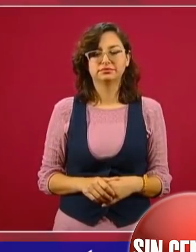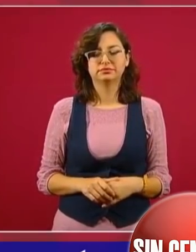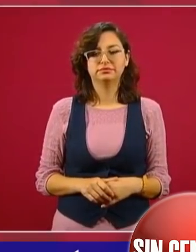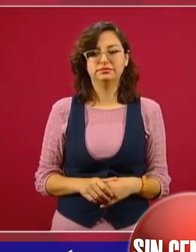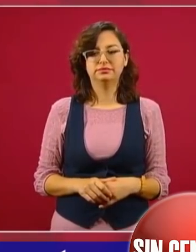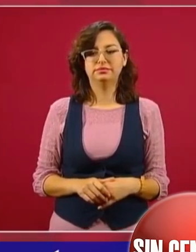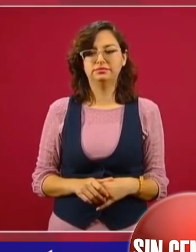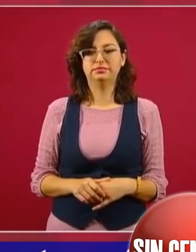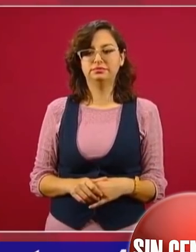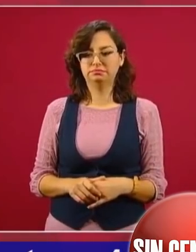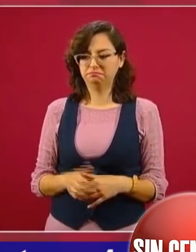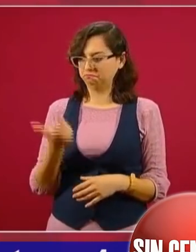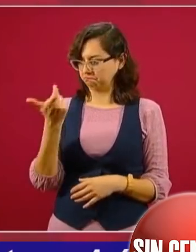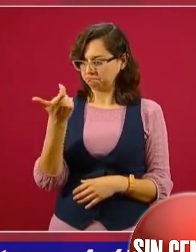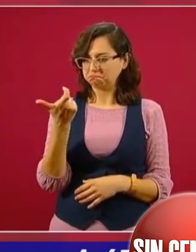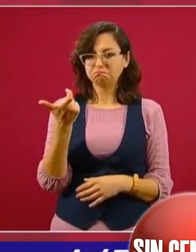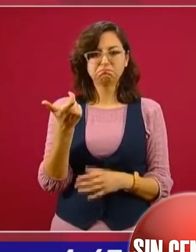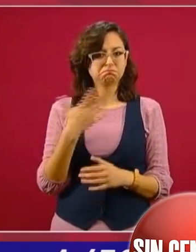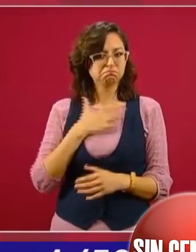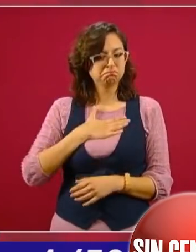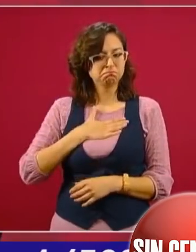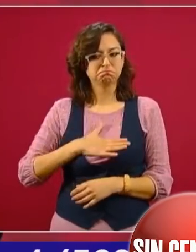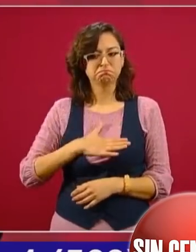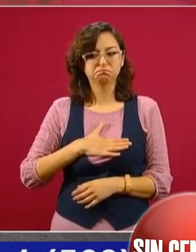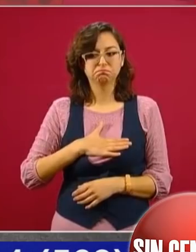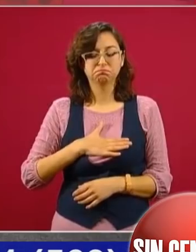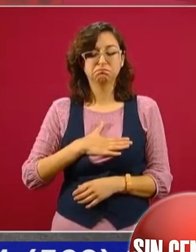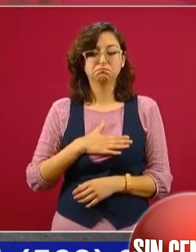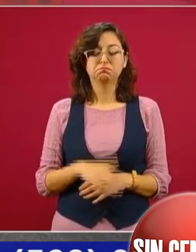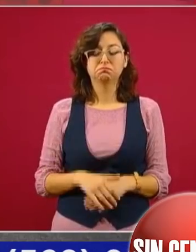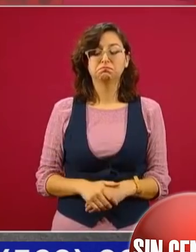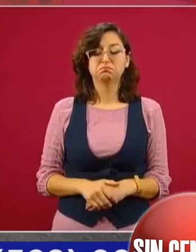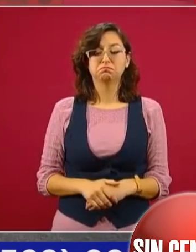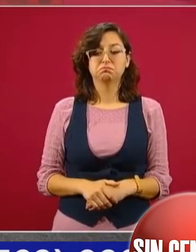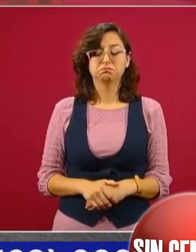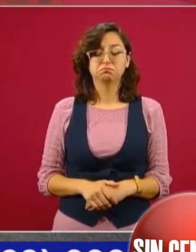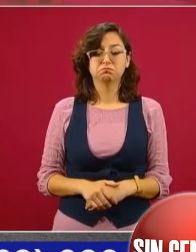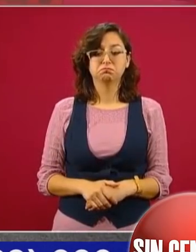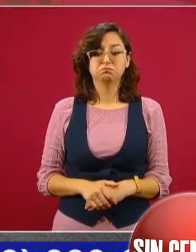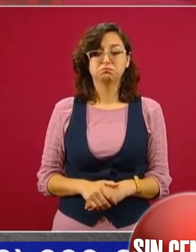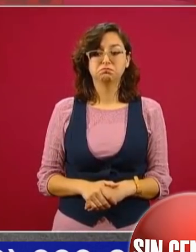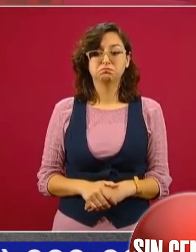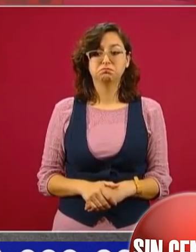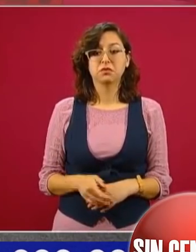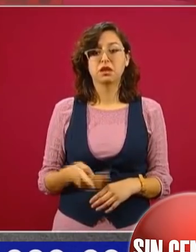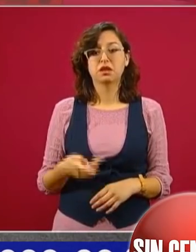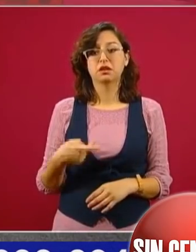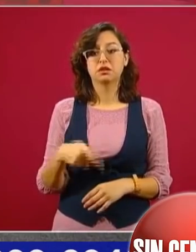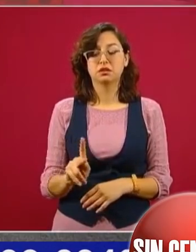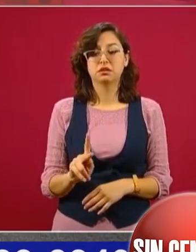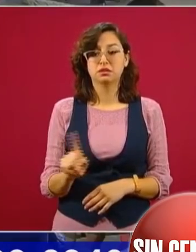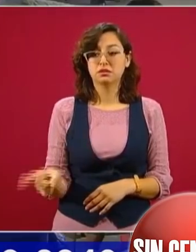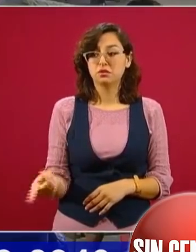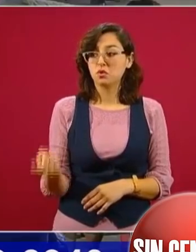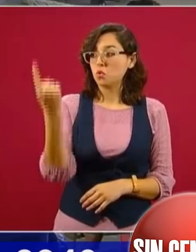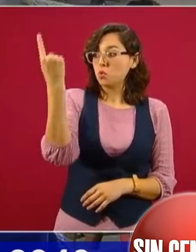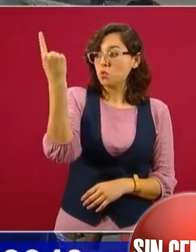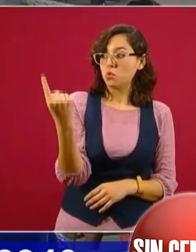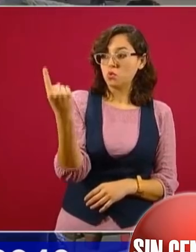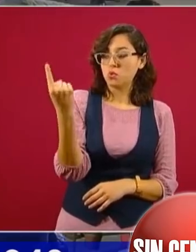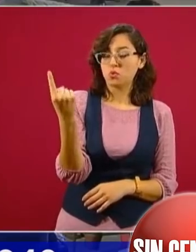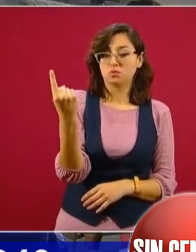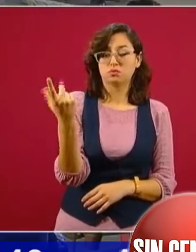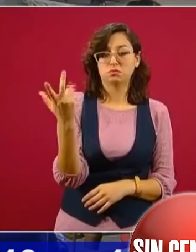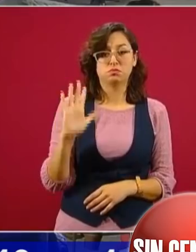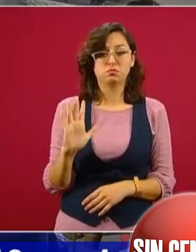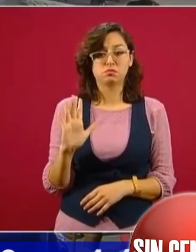y se mantenía buen precio. Pero eso es un asunto muy ejemplar. No van